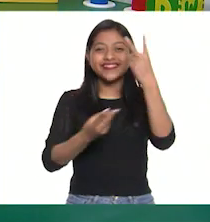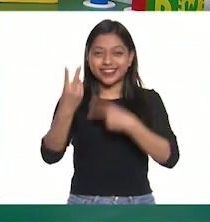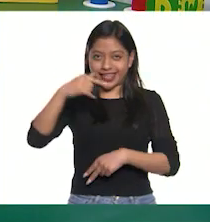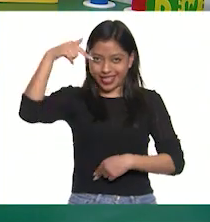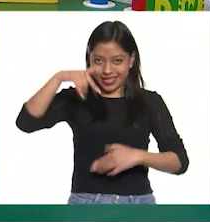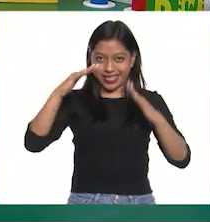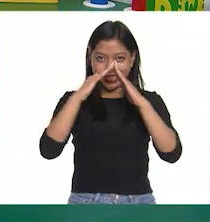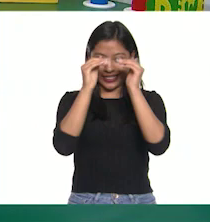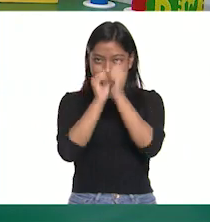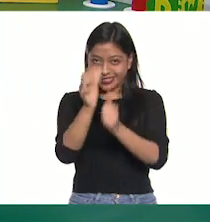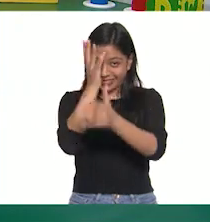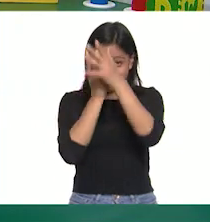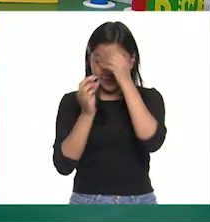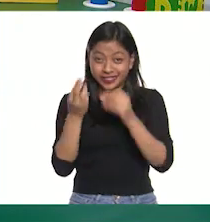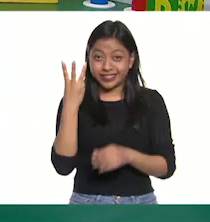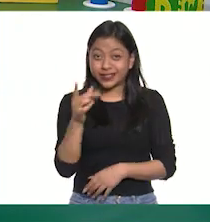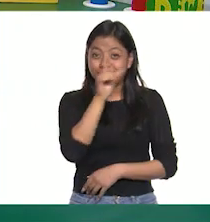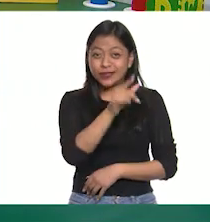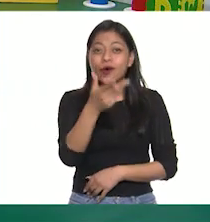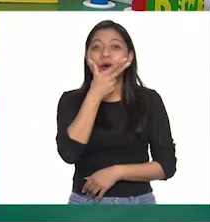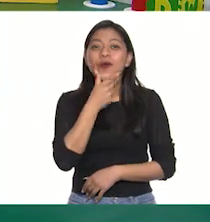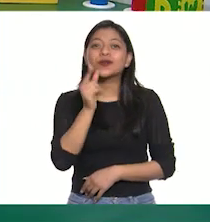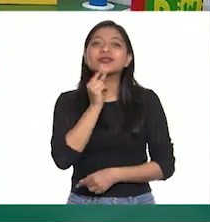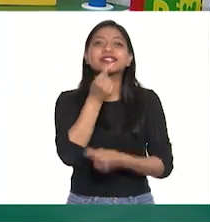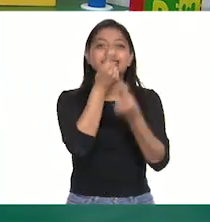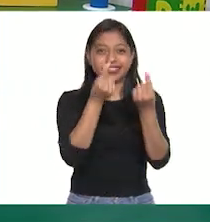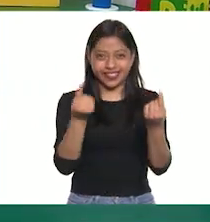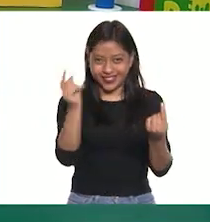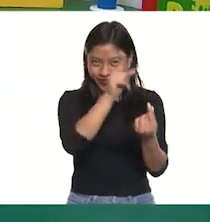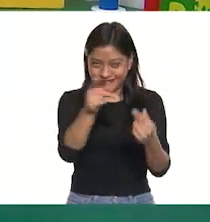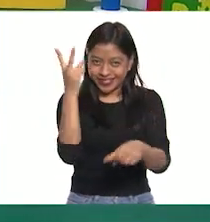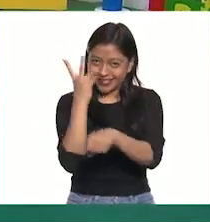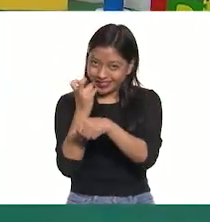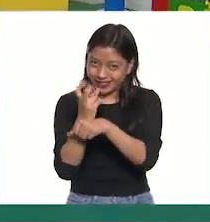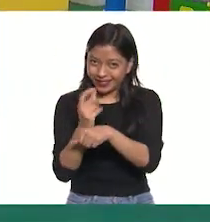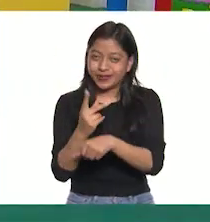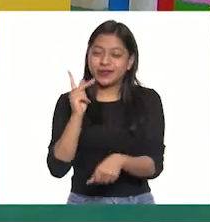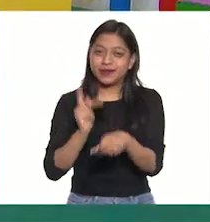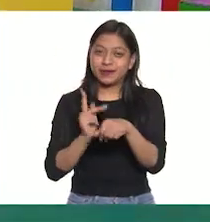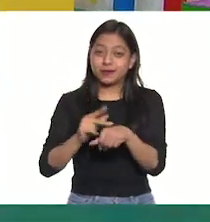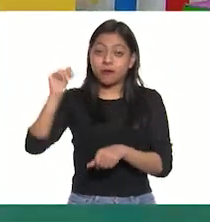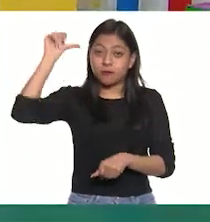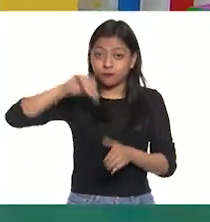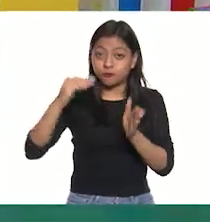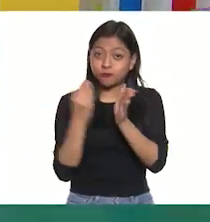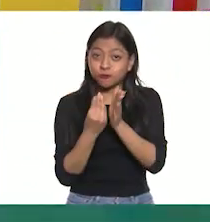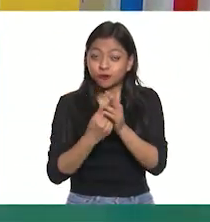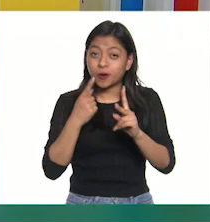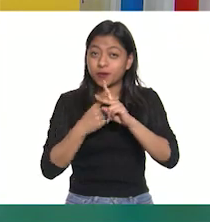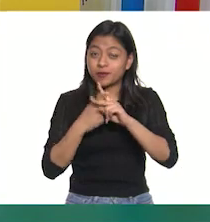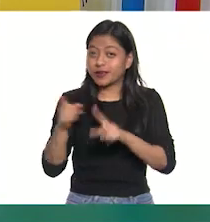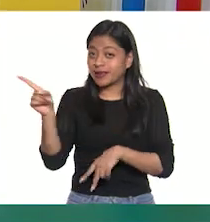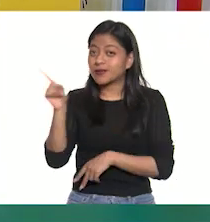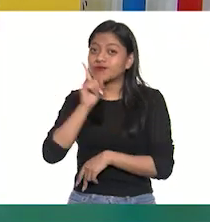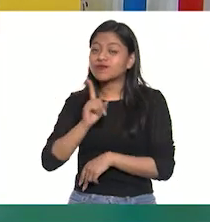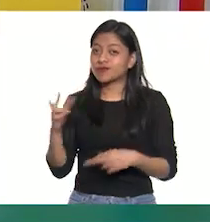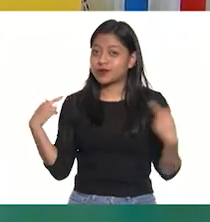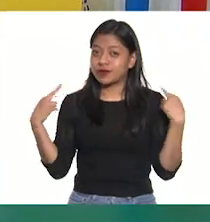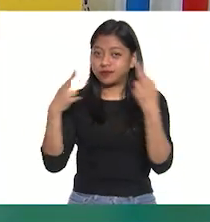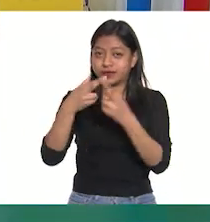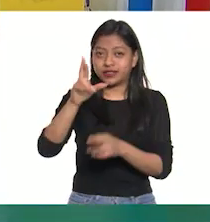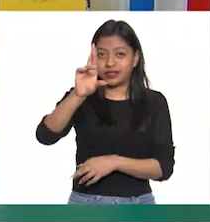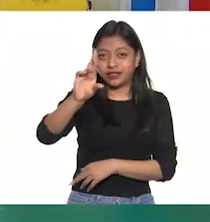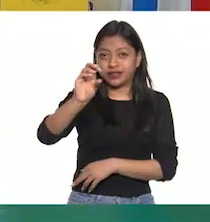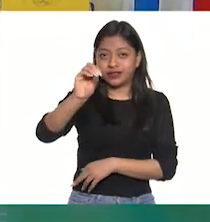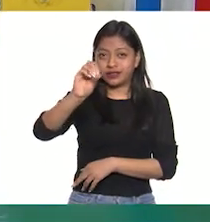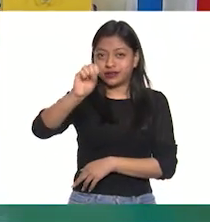bienvenida a Aprende en Casa. Tres niñas y niños de segundo grado de primaria. Esta es la clase de matemáticas con la maestra Rosalba y me dijo que vamos